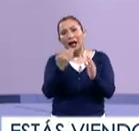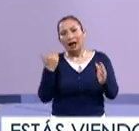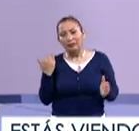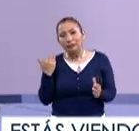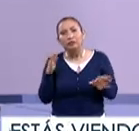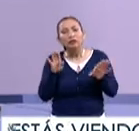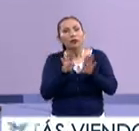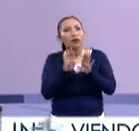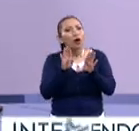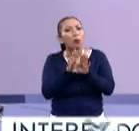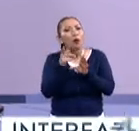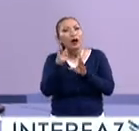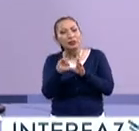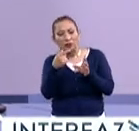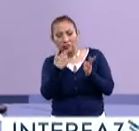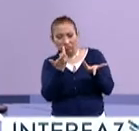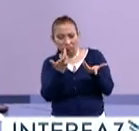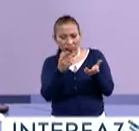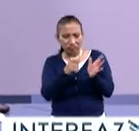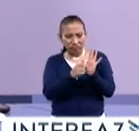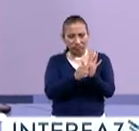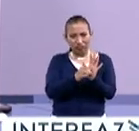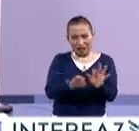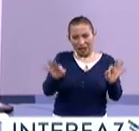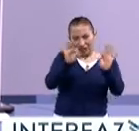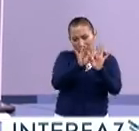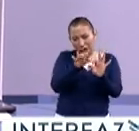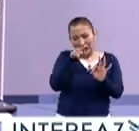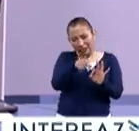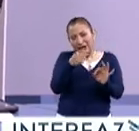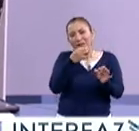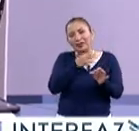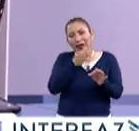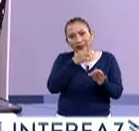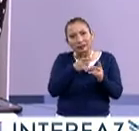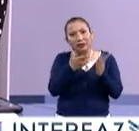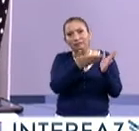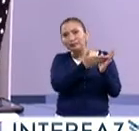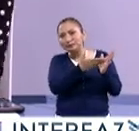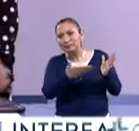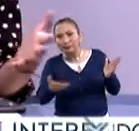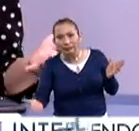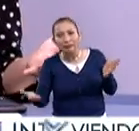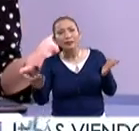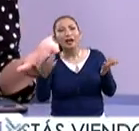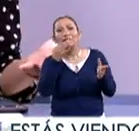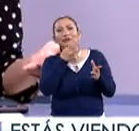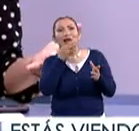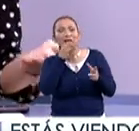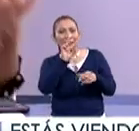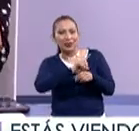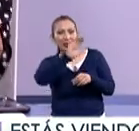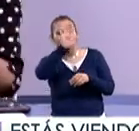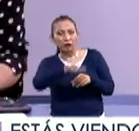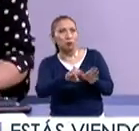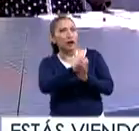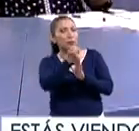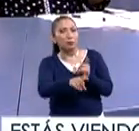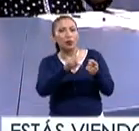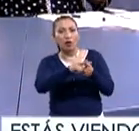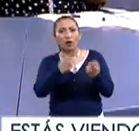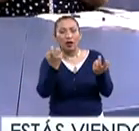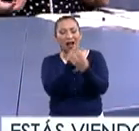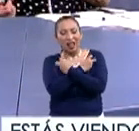de cómo es que estos íconos que ahora celebramos tanto durante las fiestas de muertos, como son